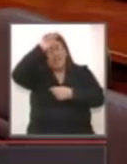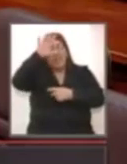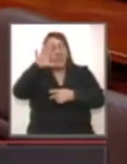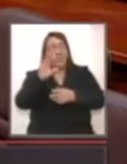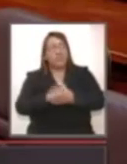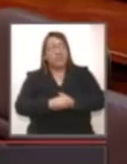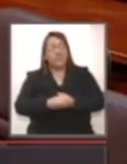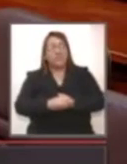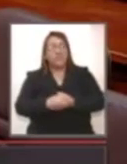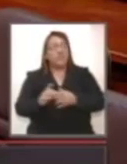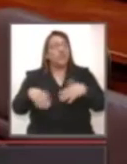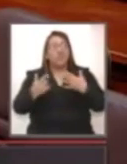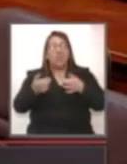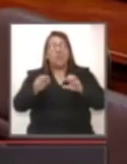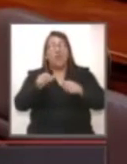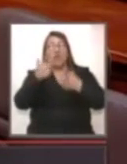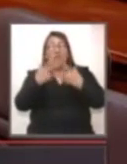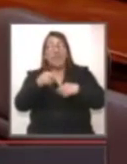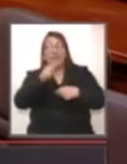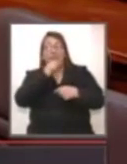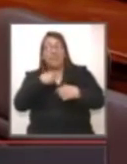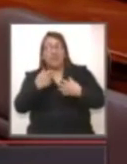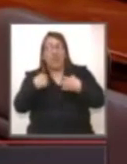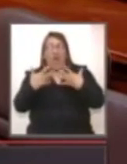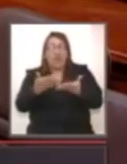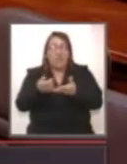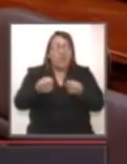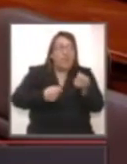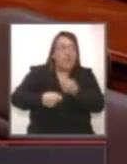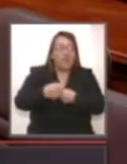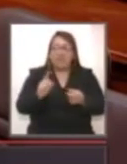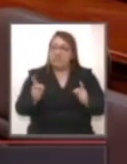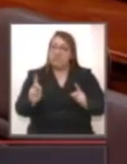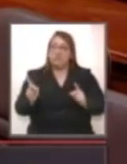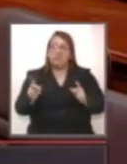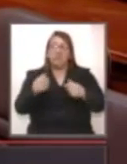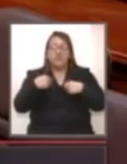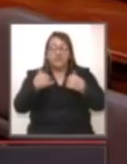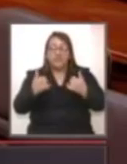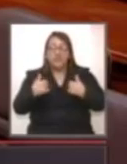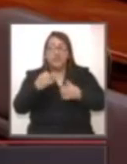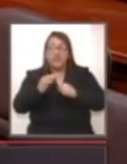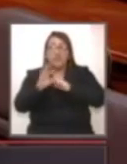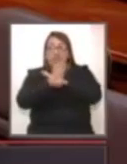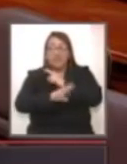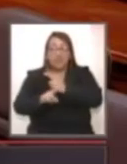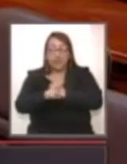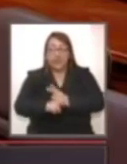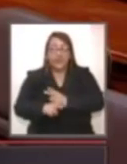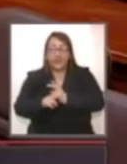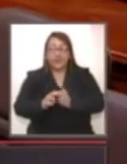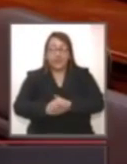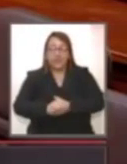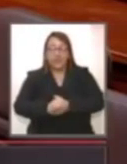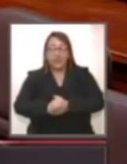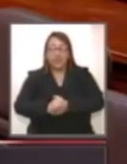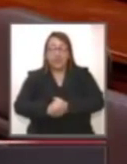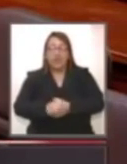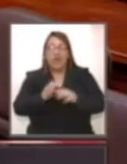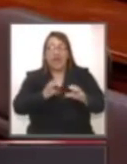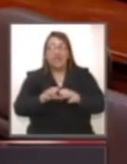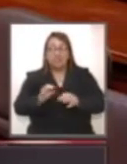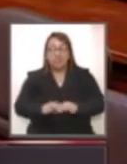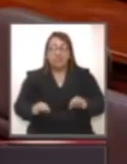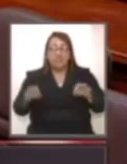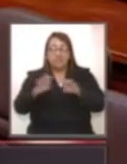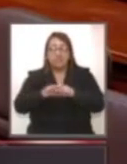Perú. Y eso no se puede permitir de ninguna manera. Nosotros tenemos que guardar